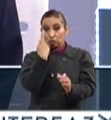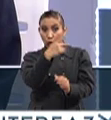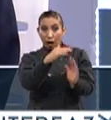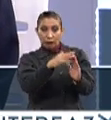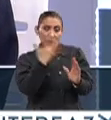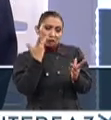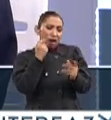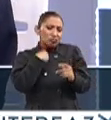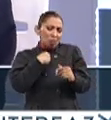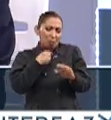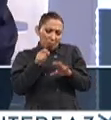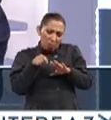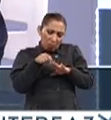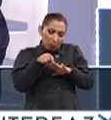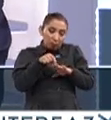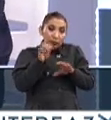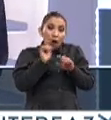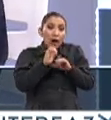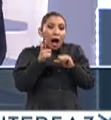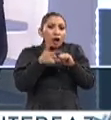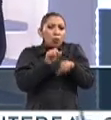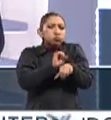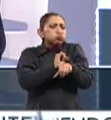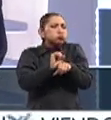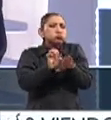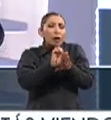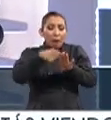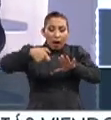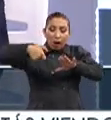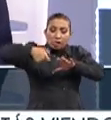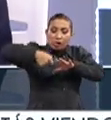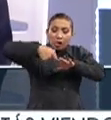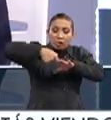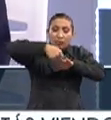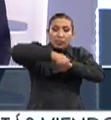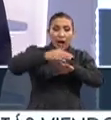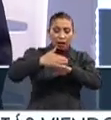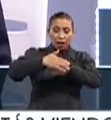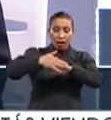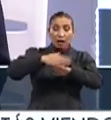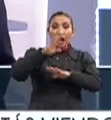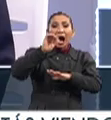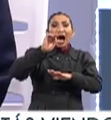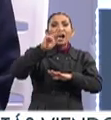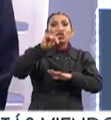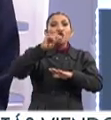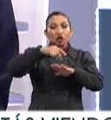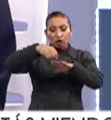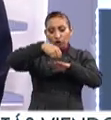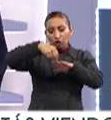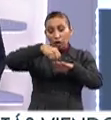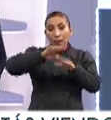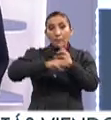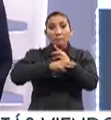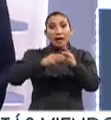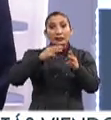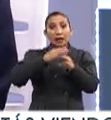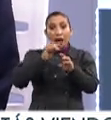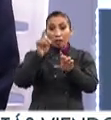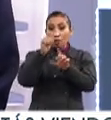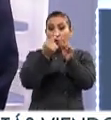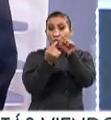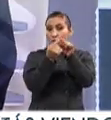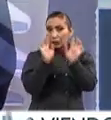casa, procurar que sea con algo muy sencillo como corta uñas y lima de cartón, evitando siempre materiales con